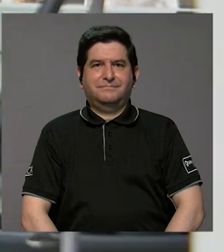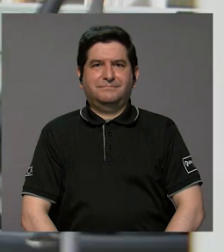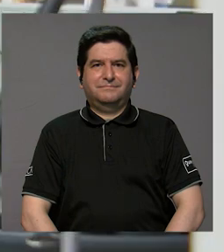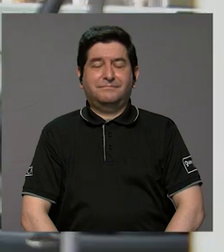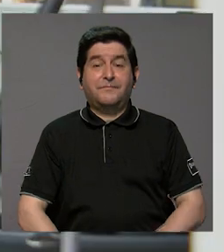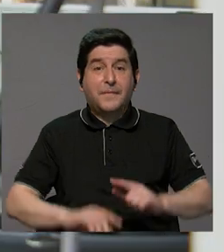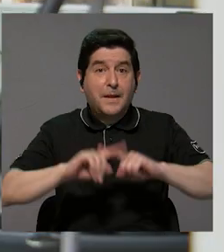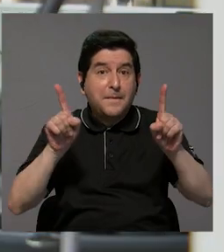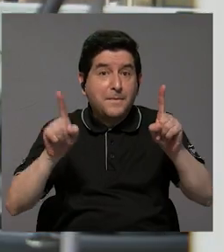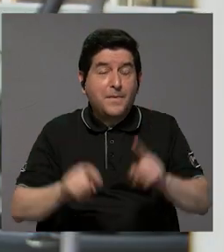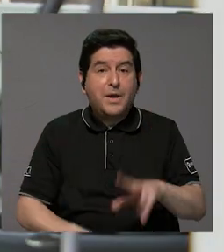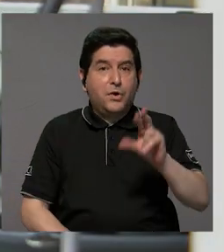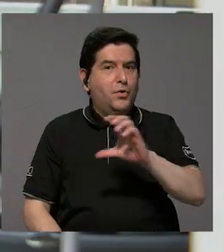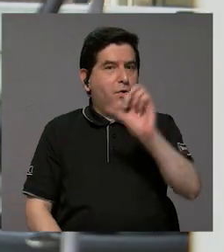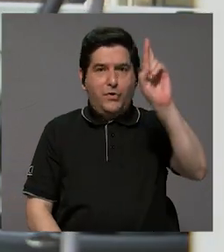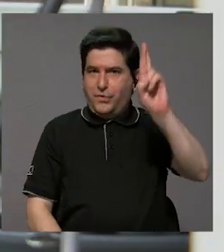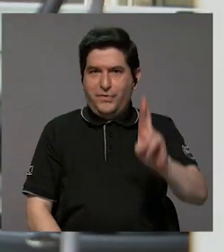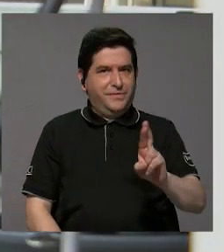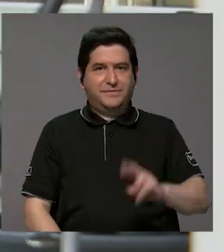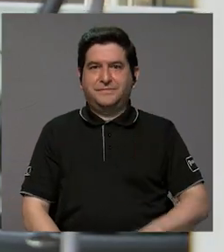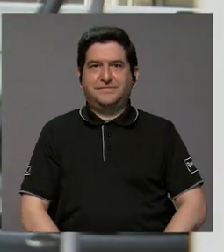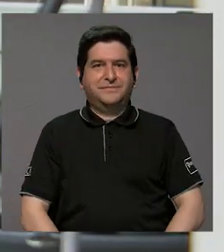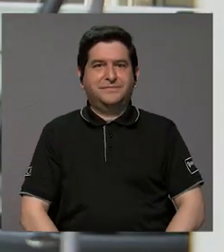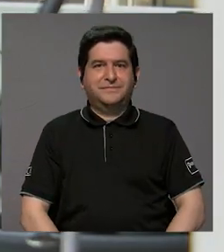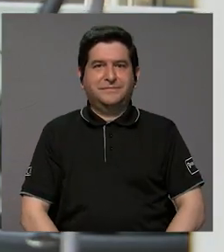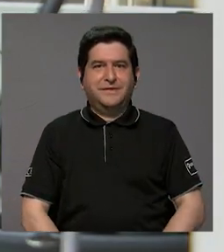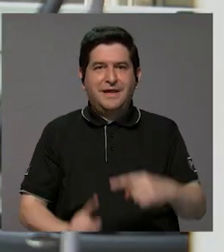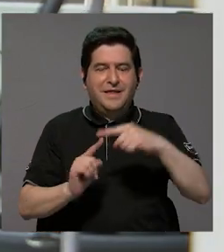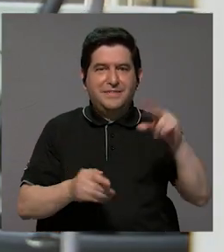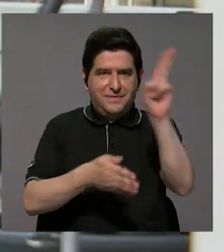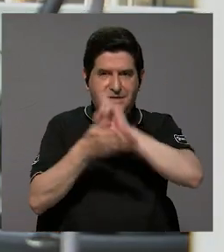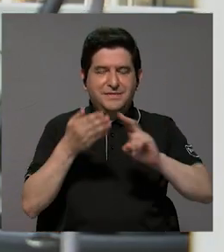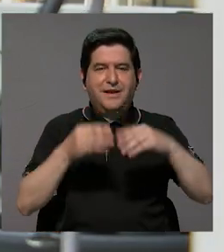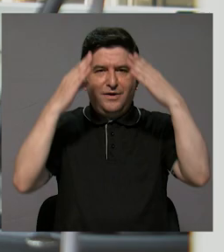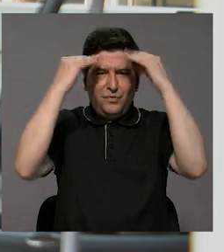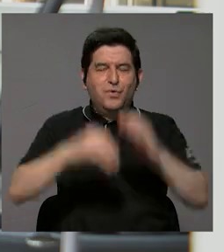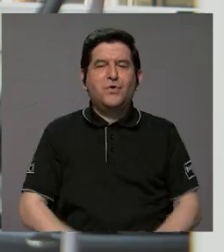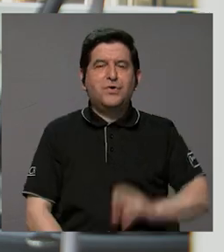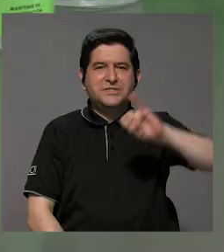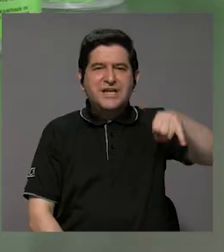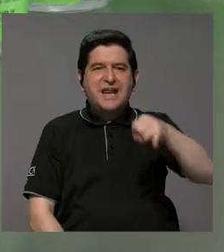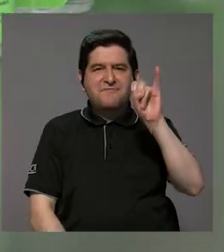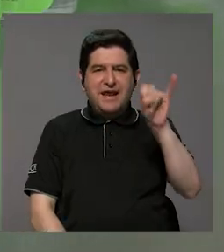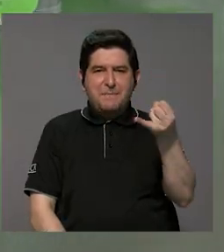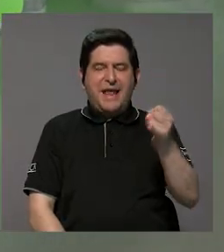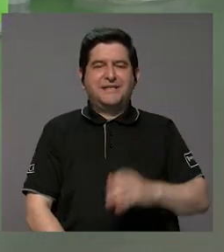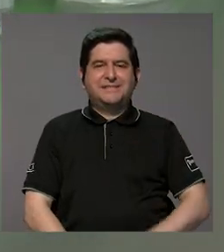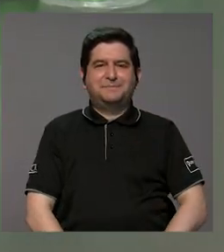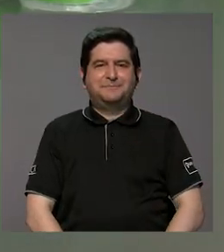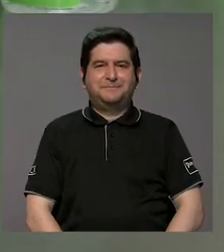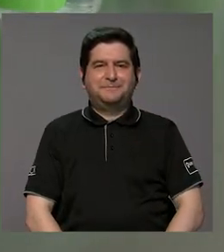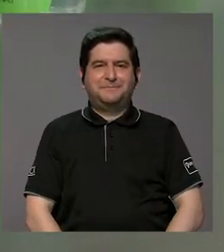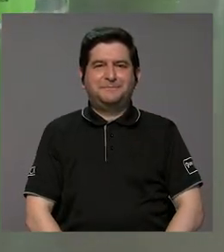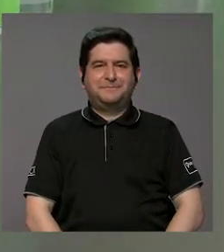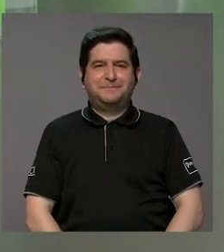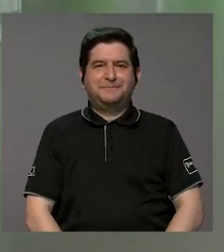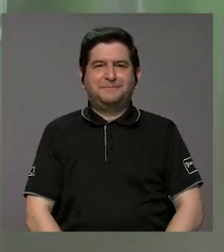Pero no así en Costa Rica. Desde la U reportó Jennifer Jiménez.